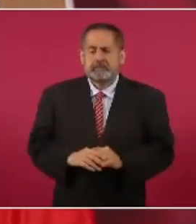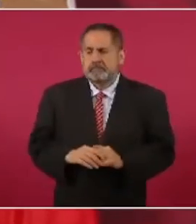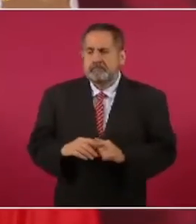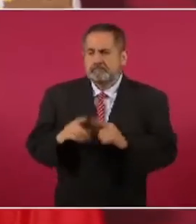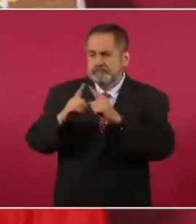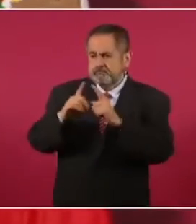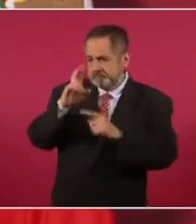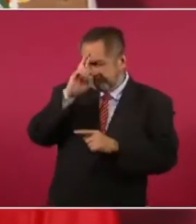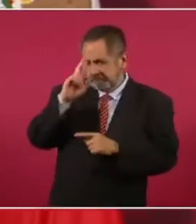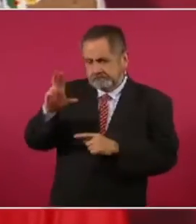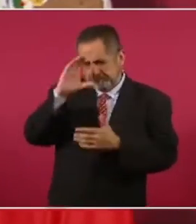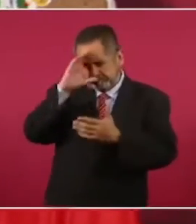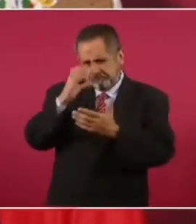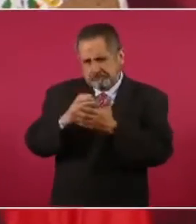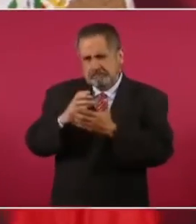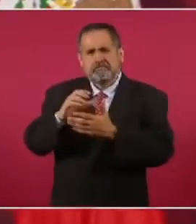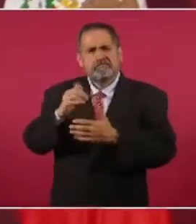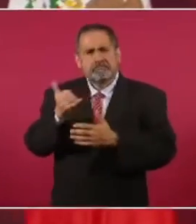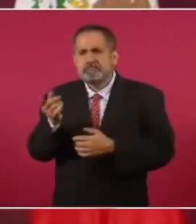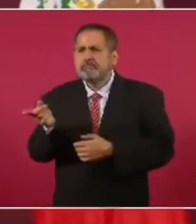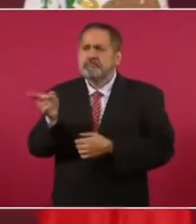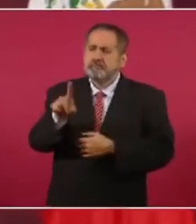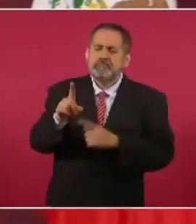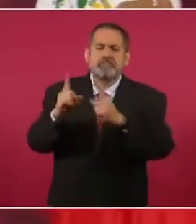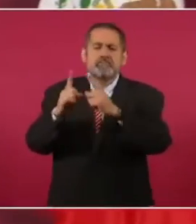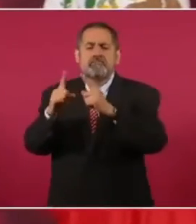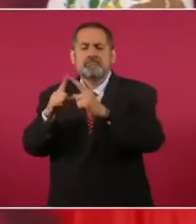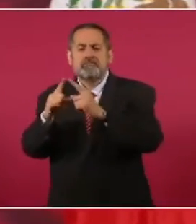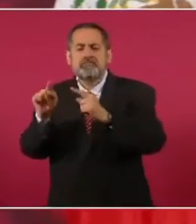católica y de todas las iglesias.